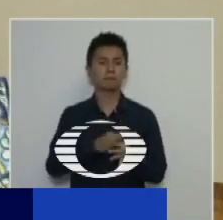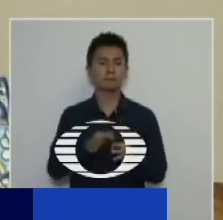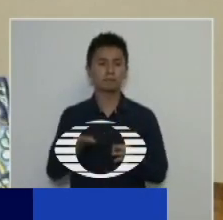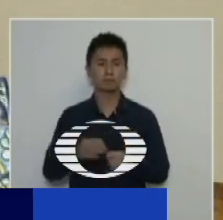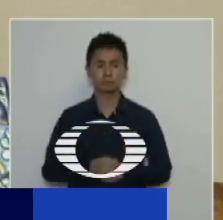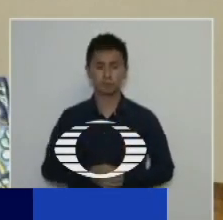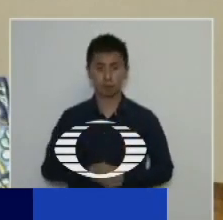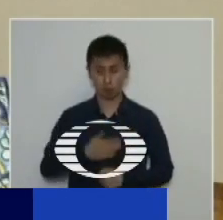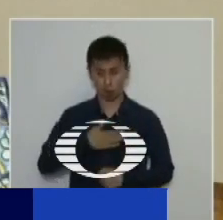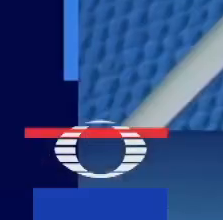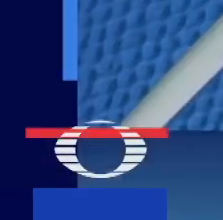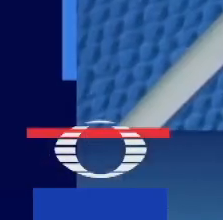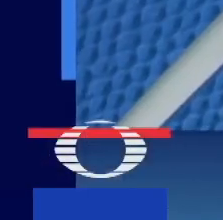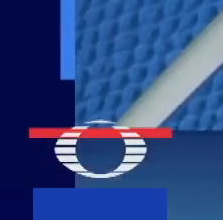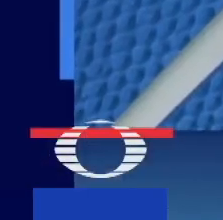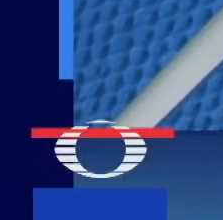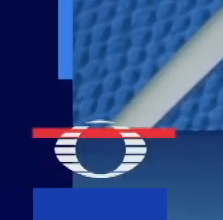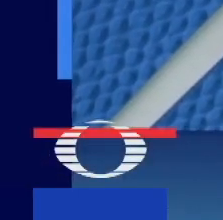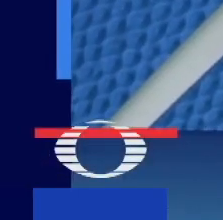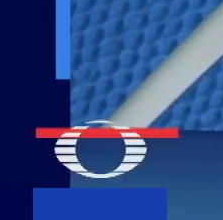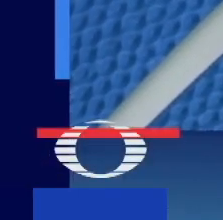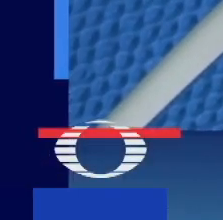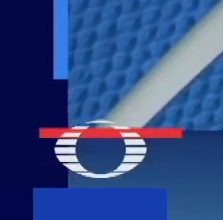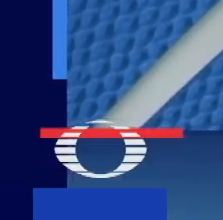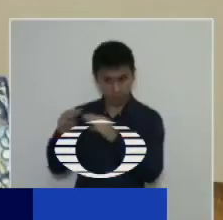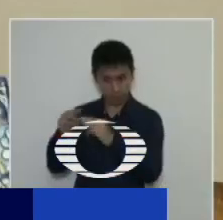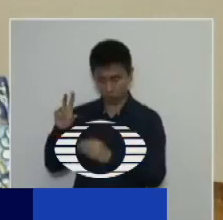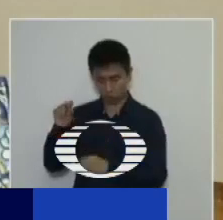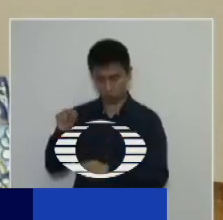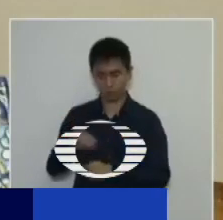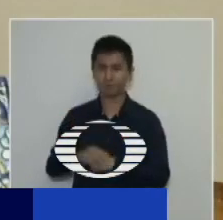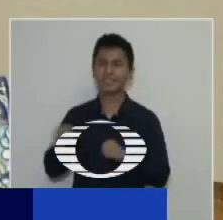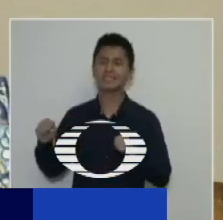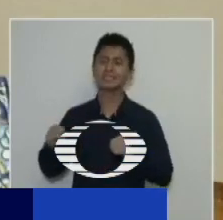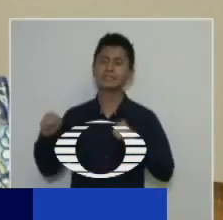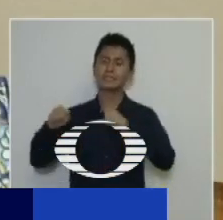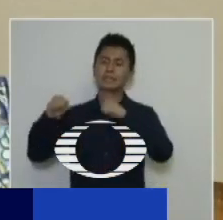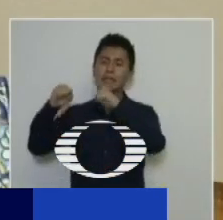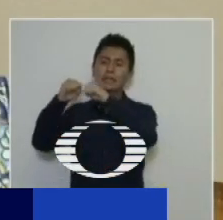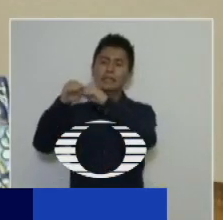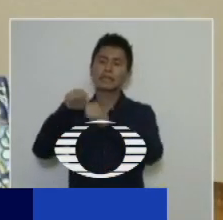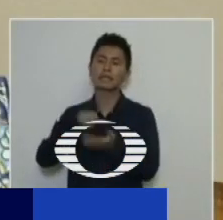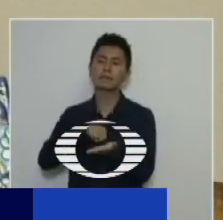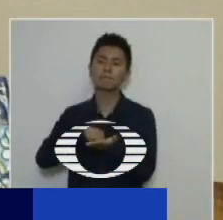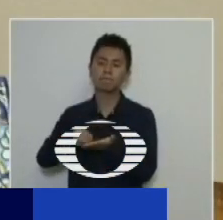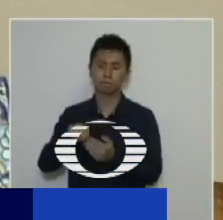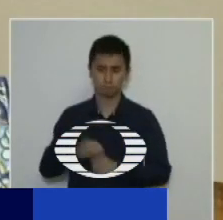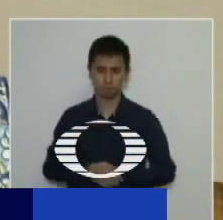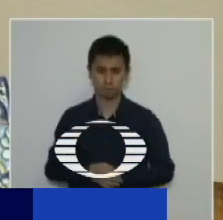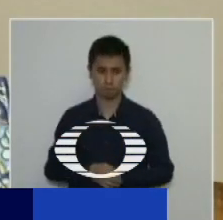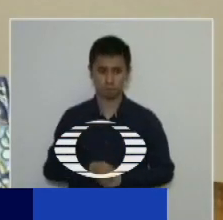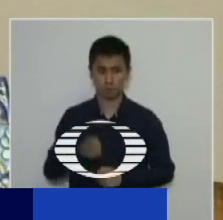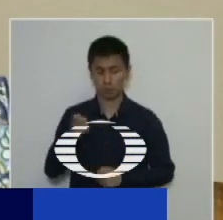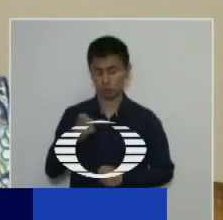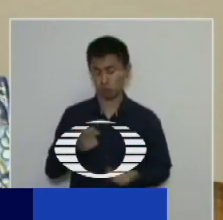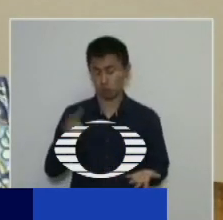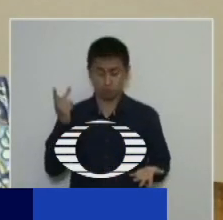este enfrentamiento tendría un trasfondo político electoral es un tema de origen político